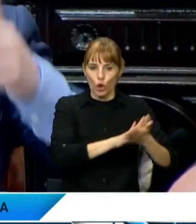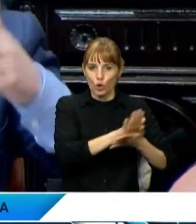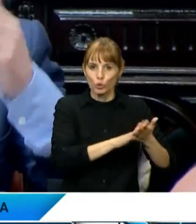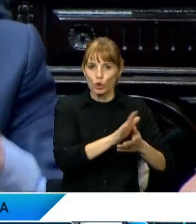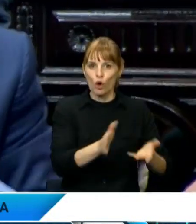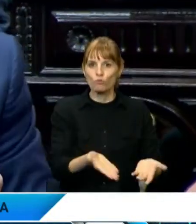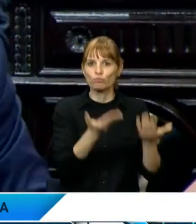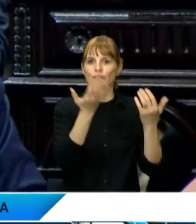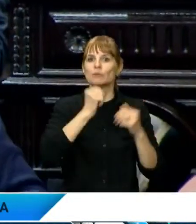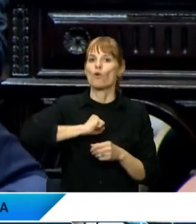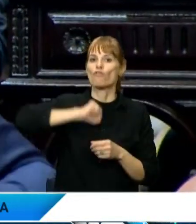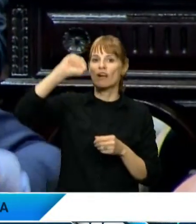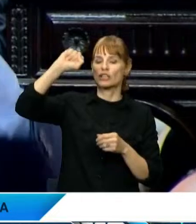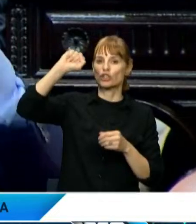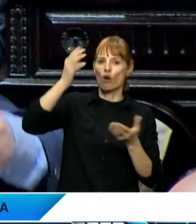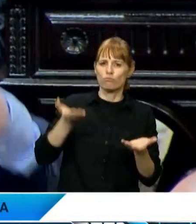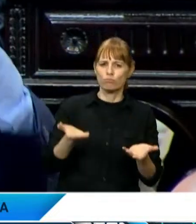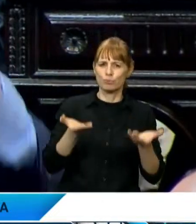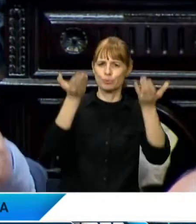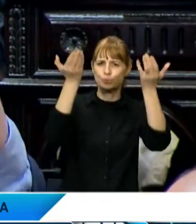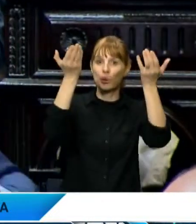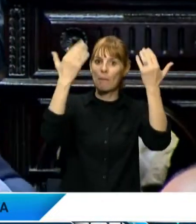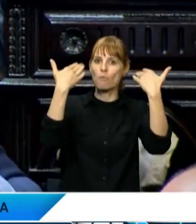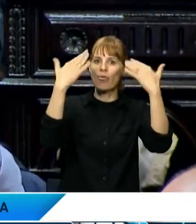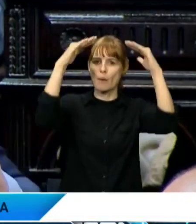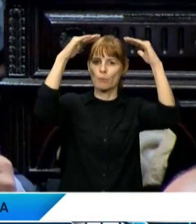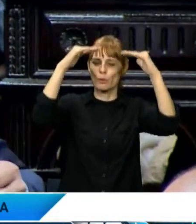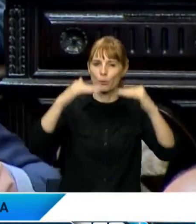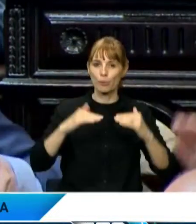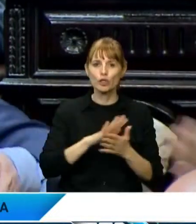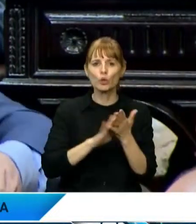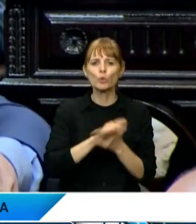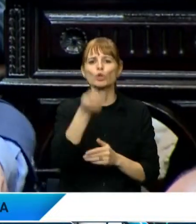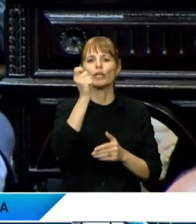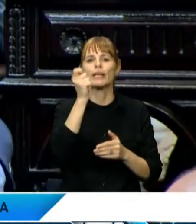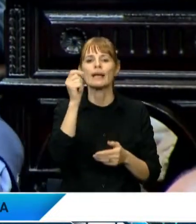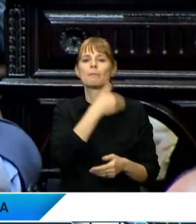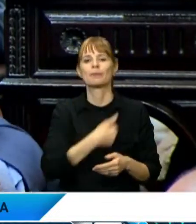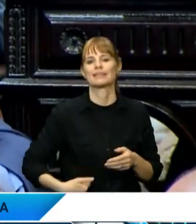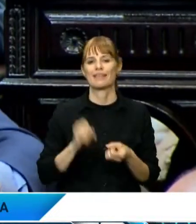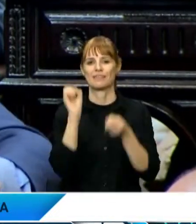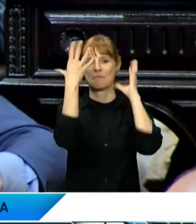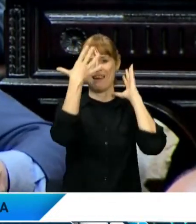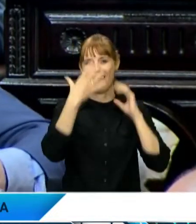que el que lo vino a solucionar es el presidente Milei en la Argentina.